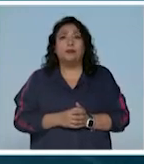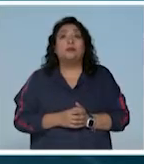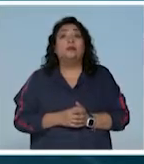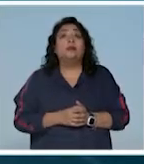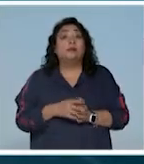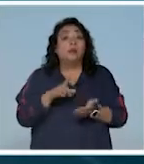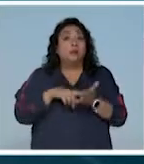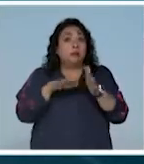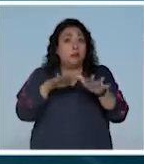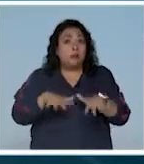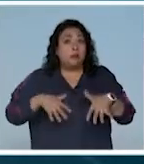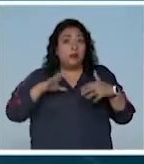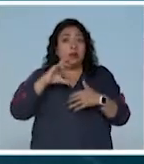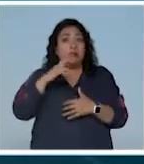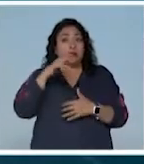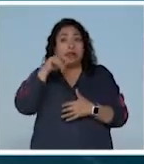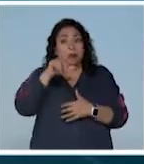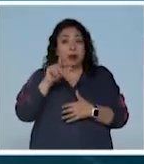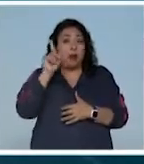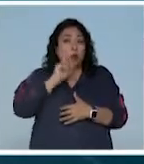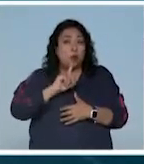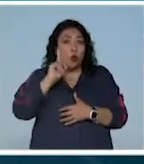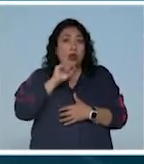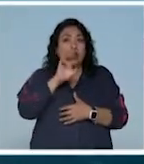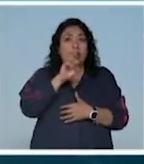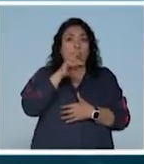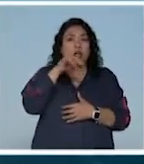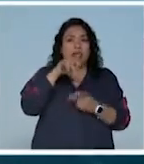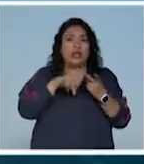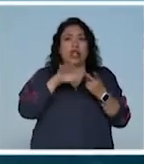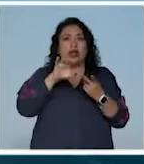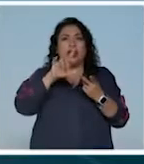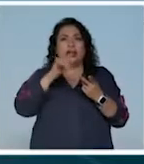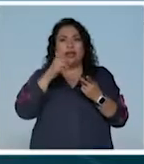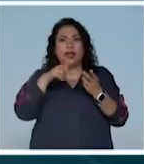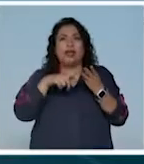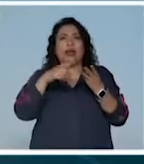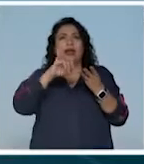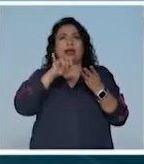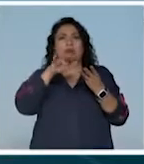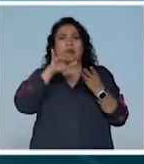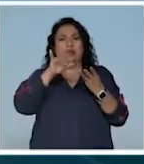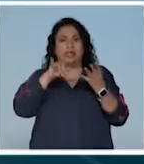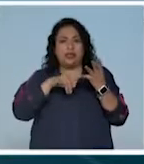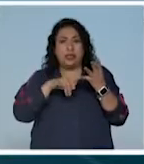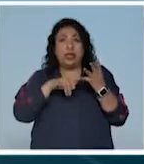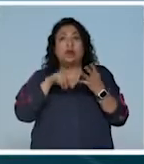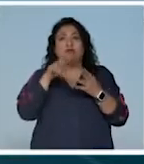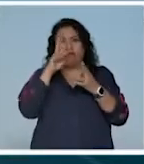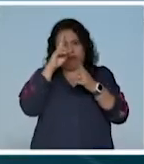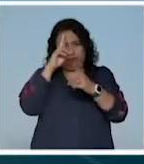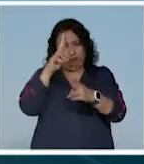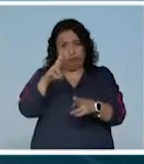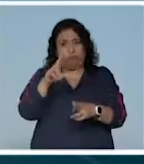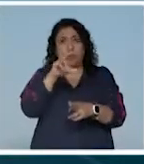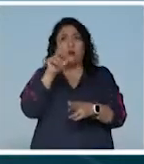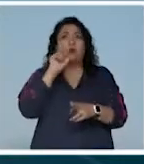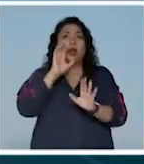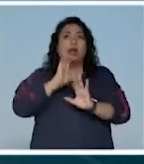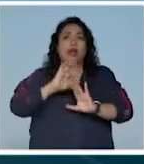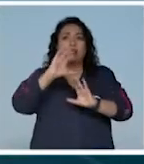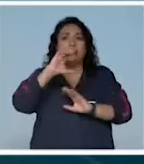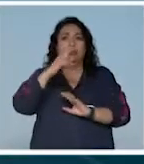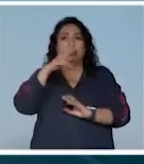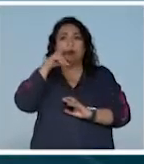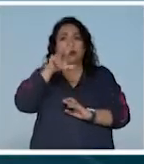A través del concierto Chabela y sus mujeres, Eugenia León, Eli Guerra, Jimena Sarillana y Marisol le rendirán un homenaje a la cantante